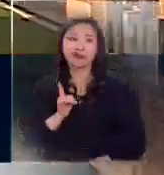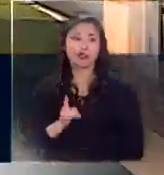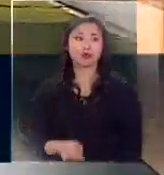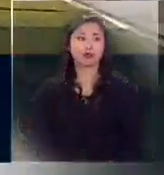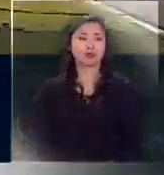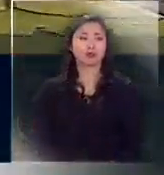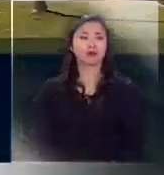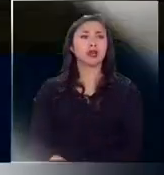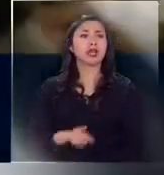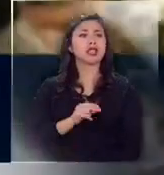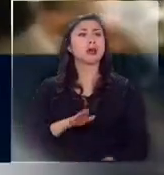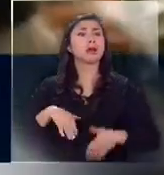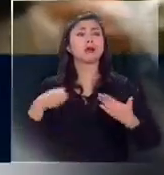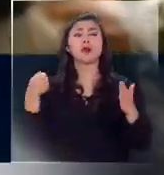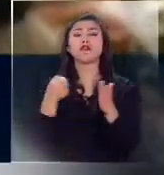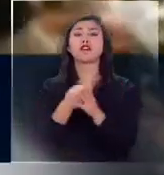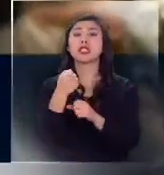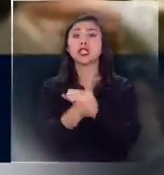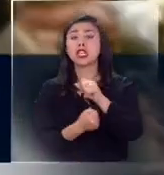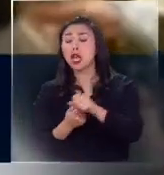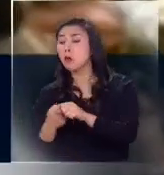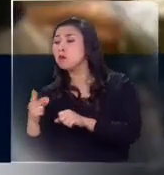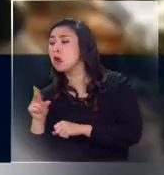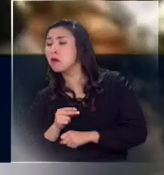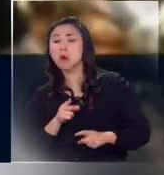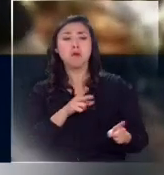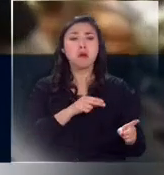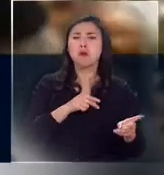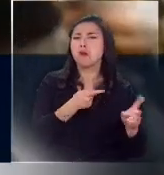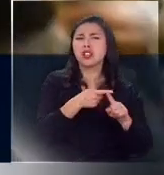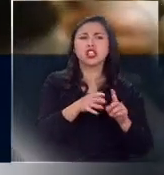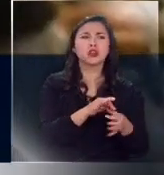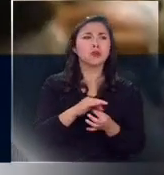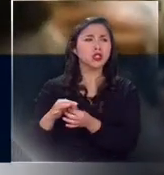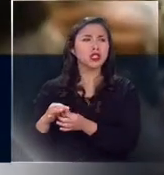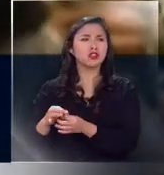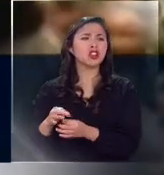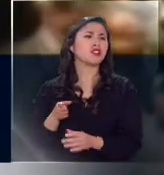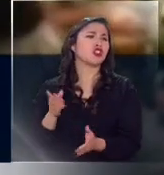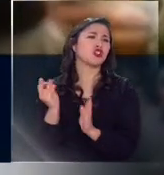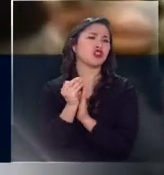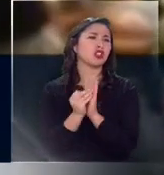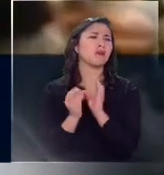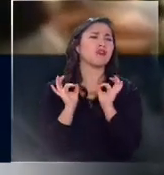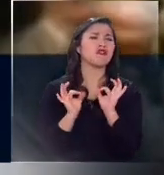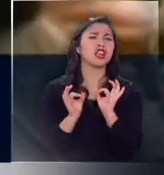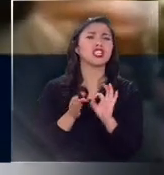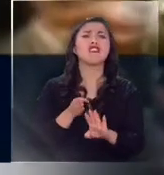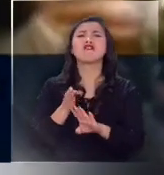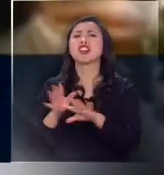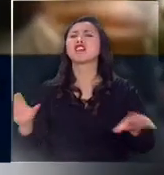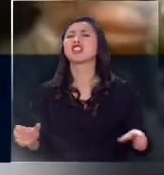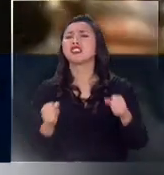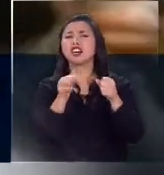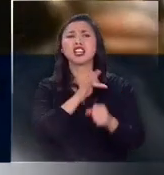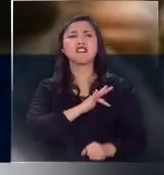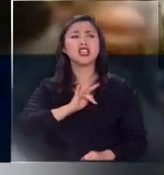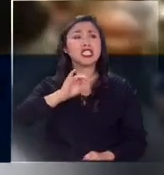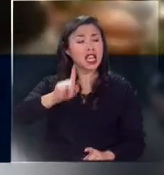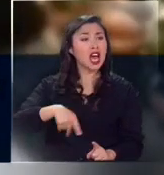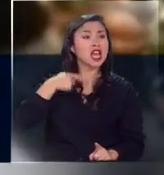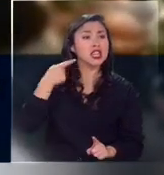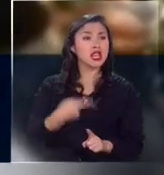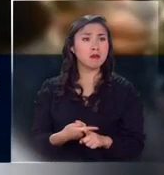dan premio a fin de año por una, por otra cosa. Te va regio, ganaste los festivales de Francia. Más